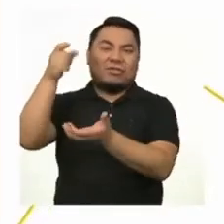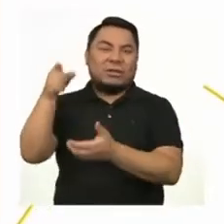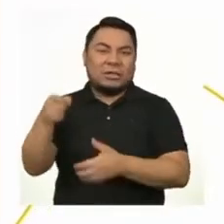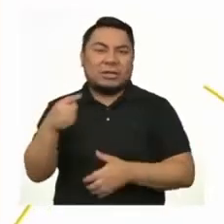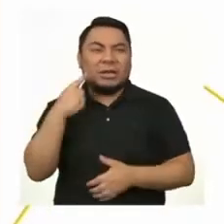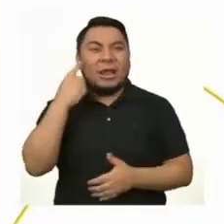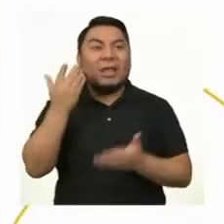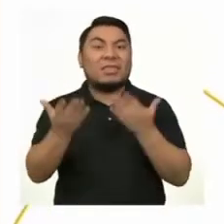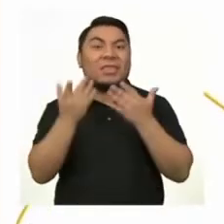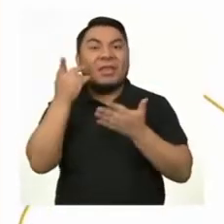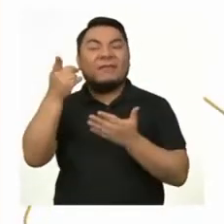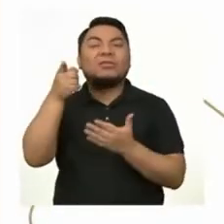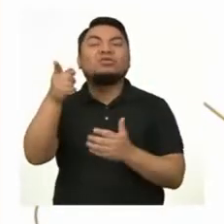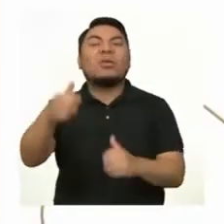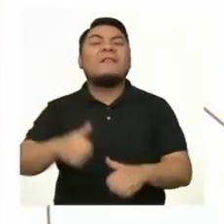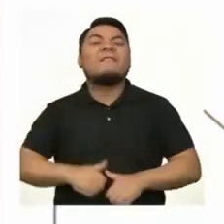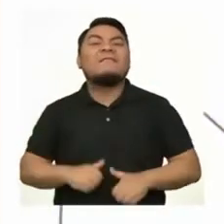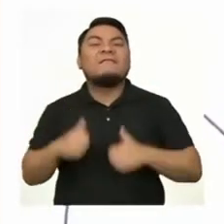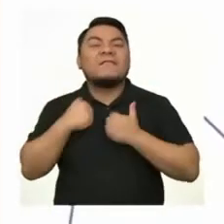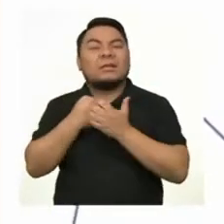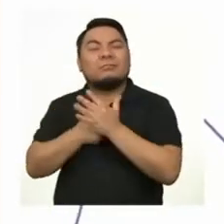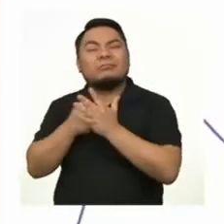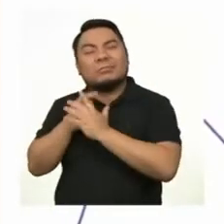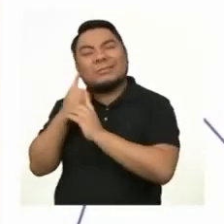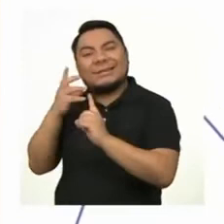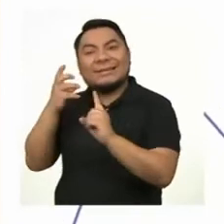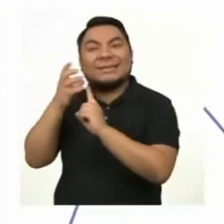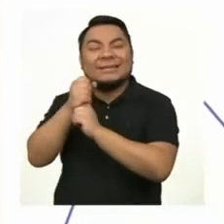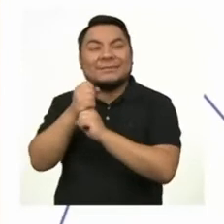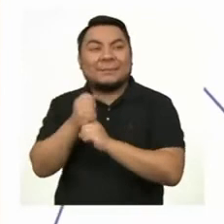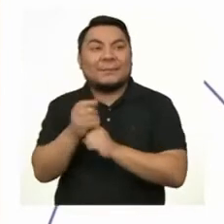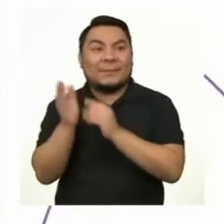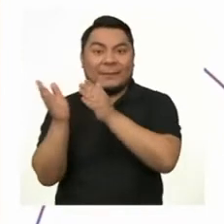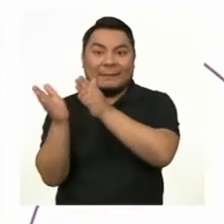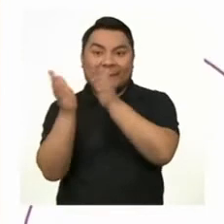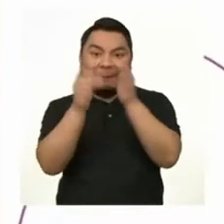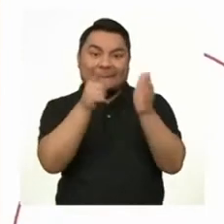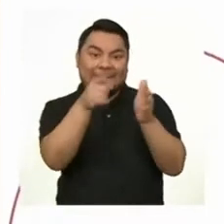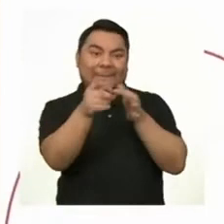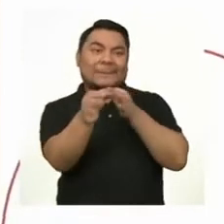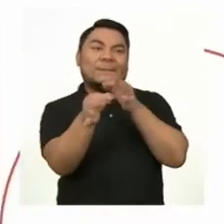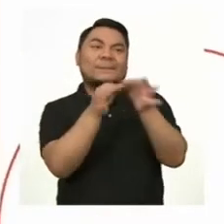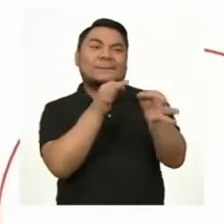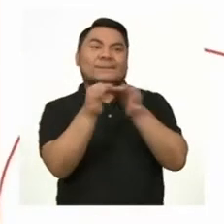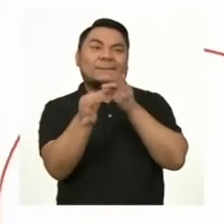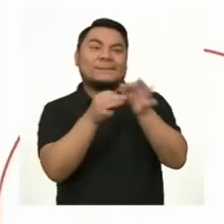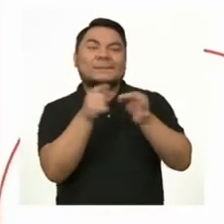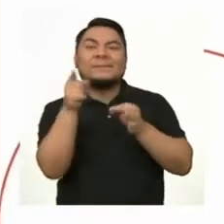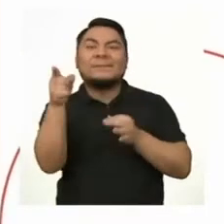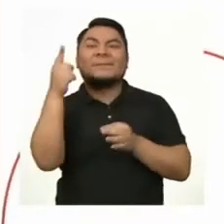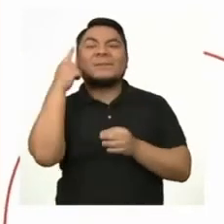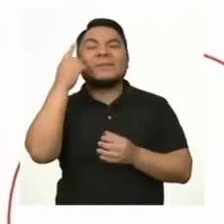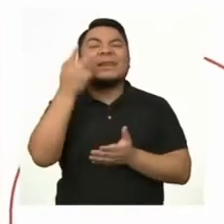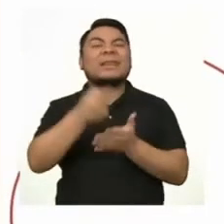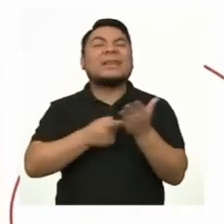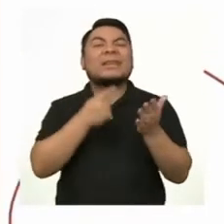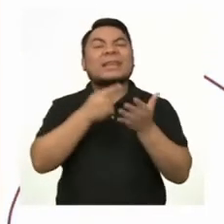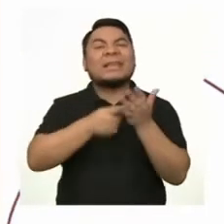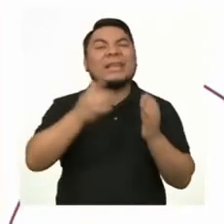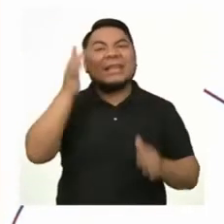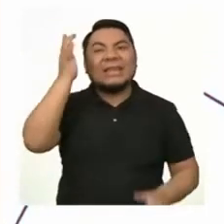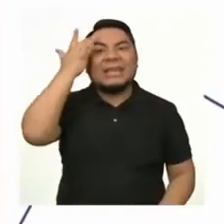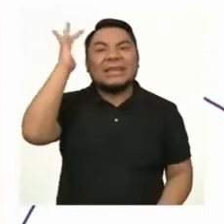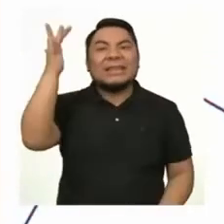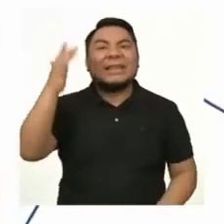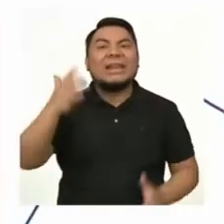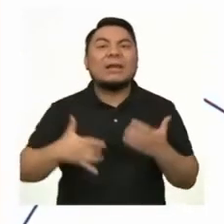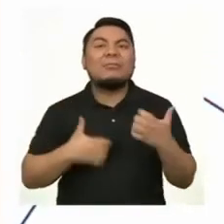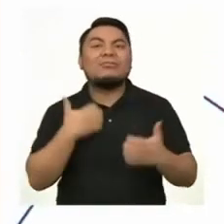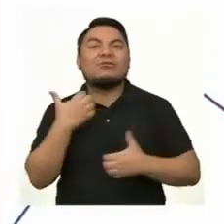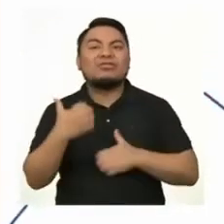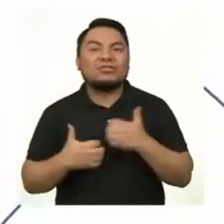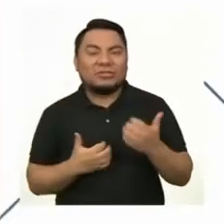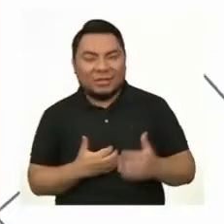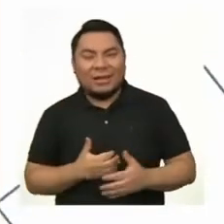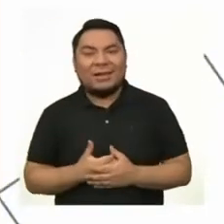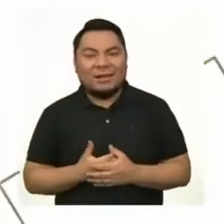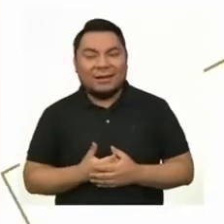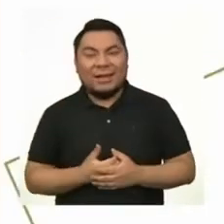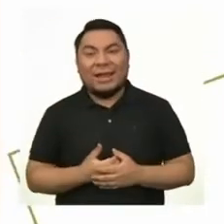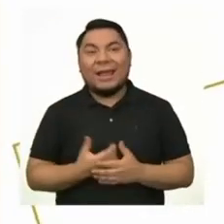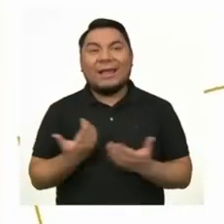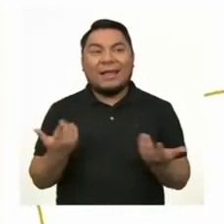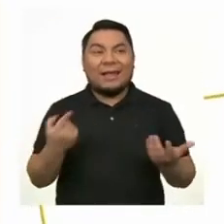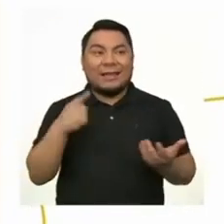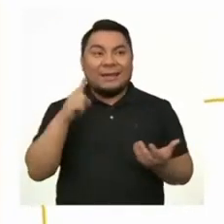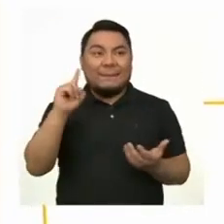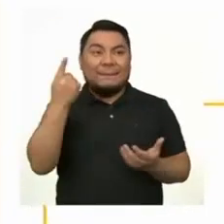carrera de la vida. Y al lado derecho se explica o se define qué es la inteligencia emocional. O sea, en